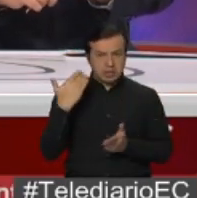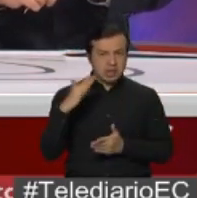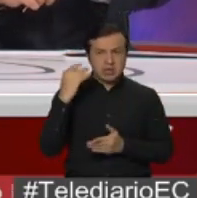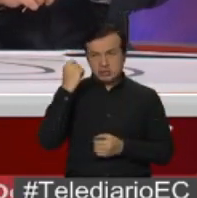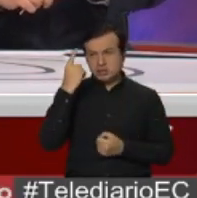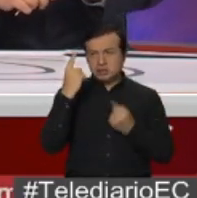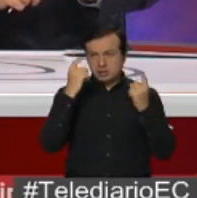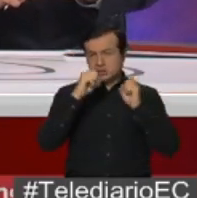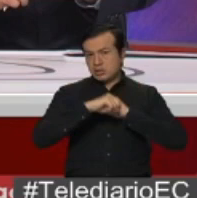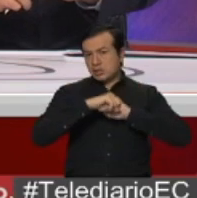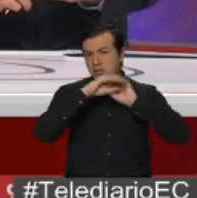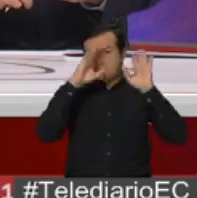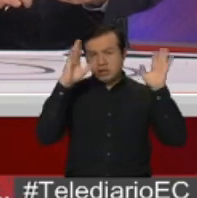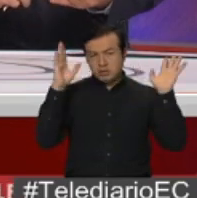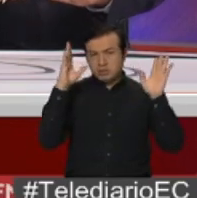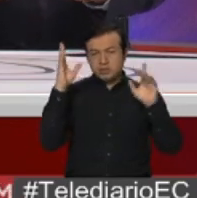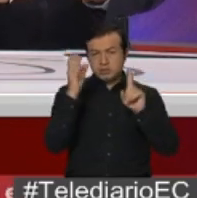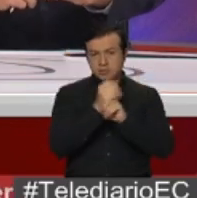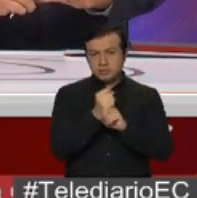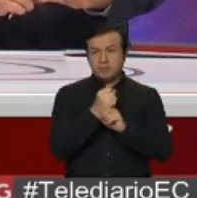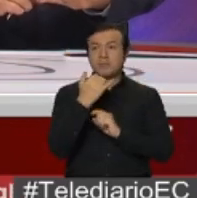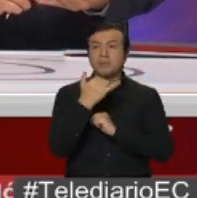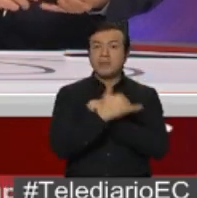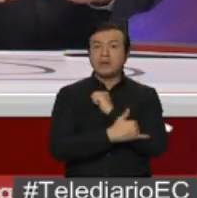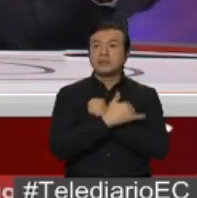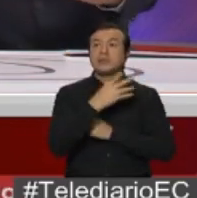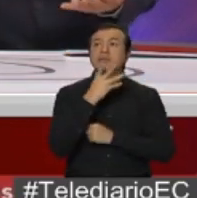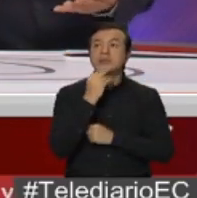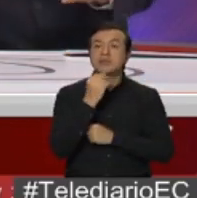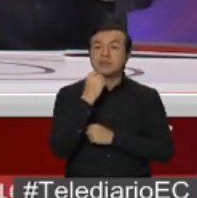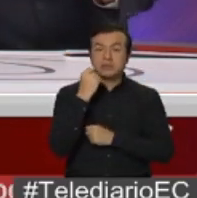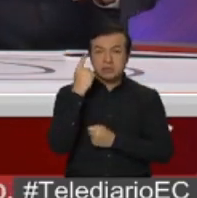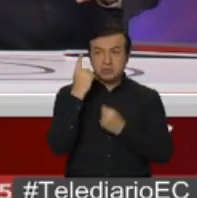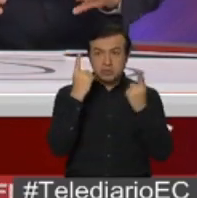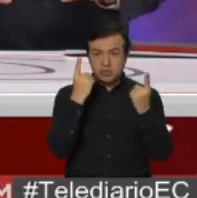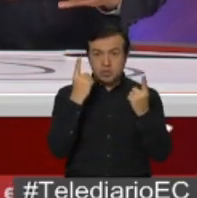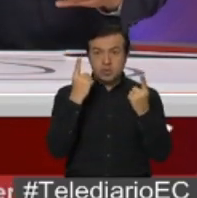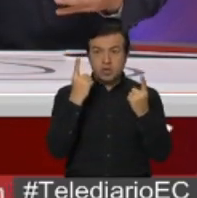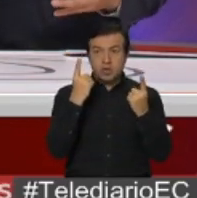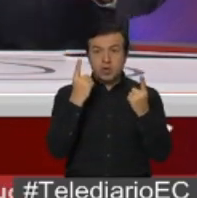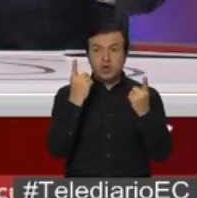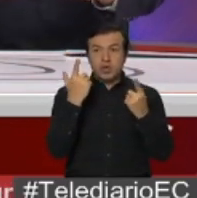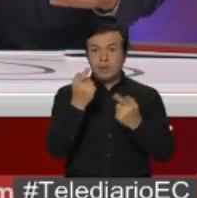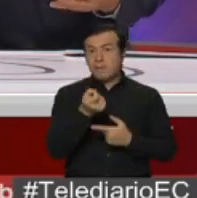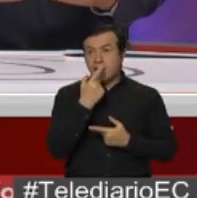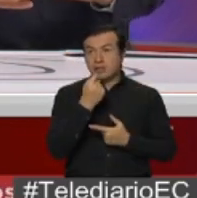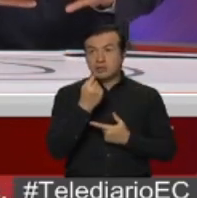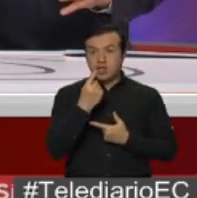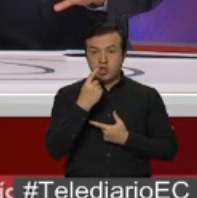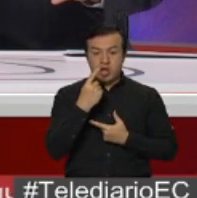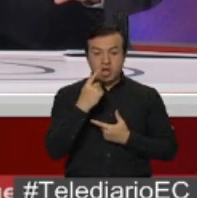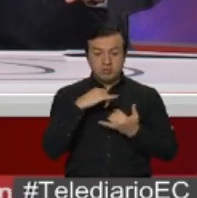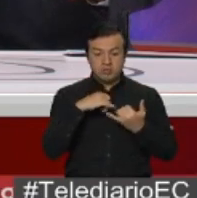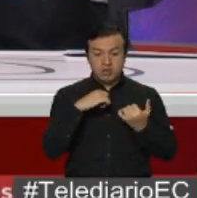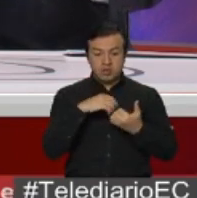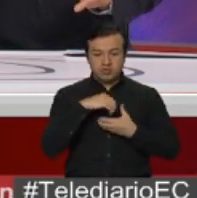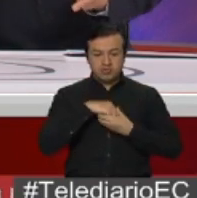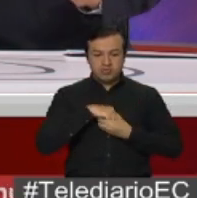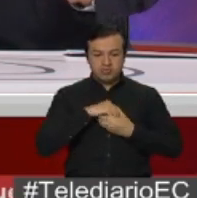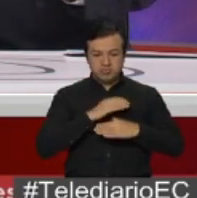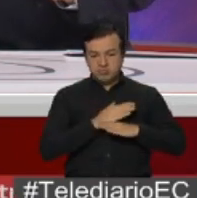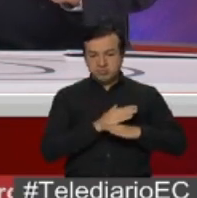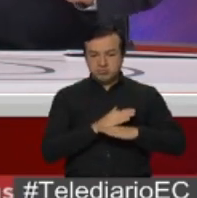nos hemos enterado también que israel por ejemplo ha descubierto antes anticuerpos que han resultado positivos en este